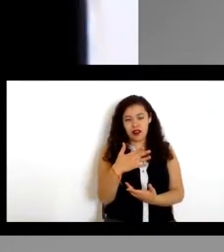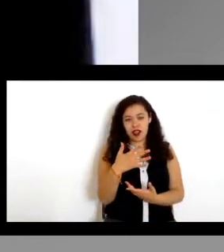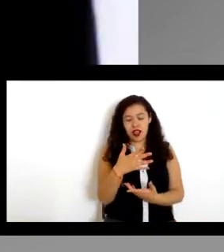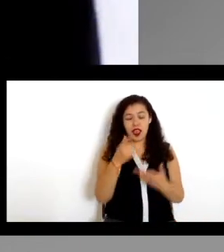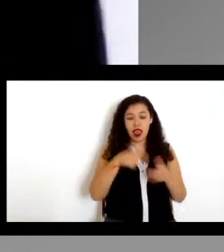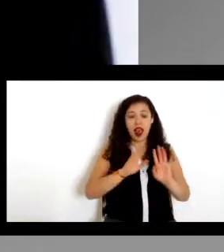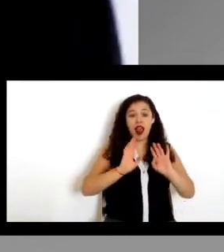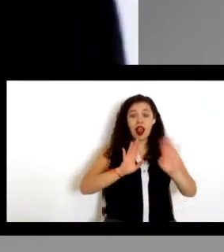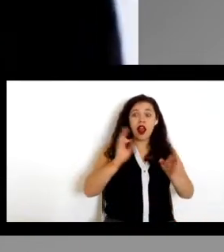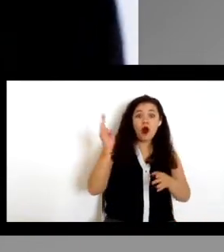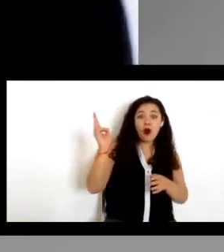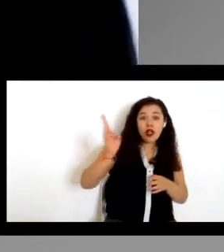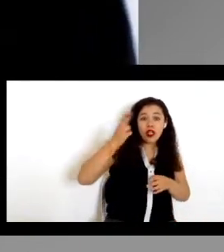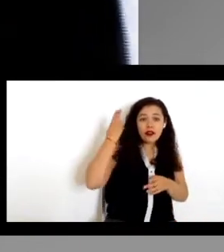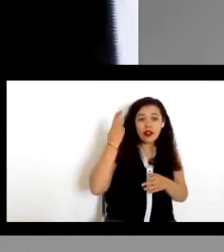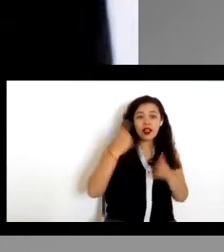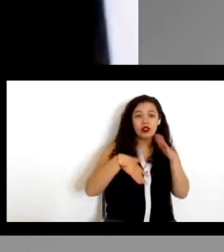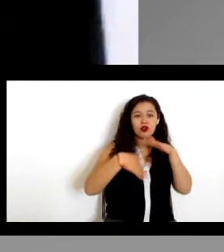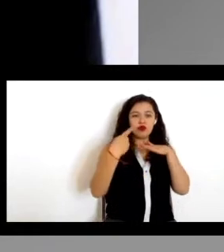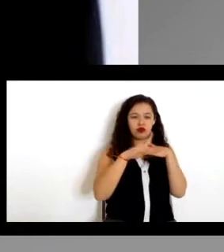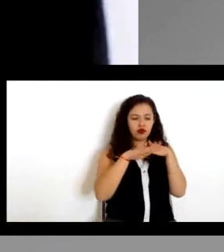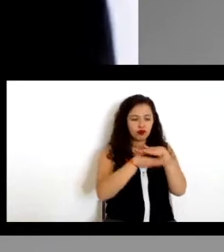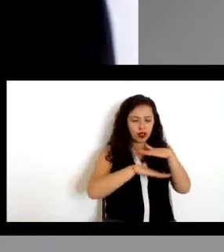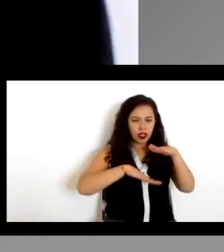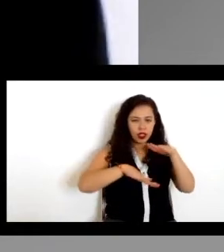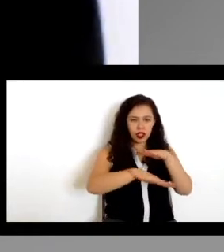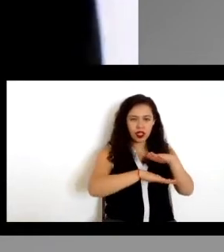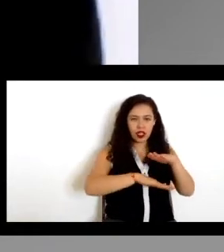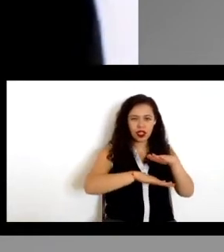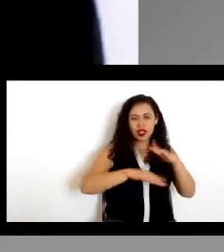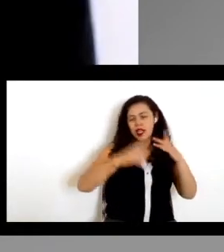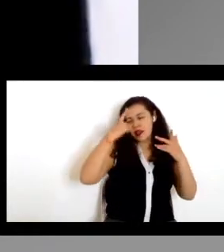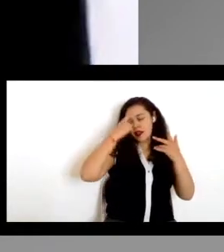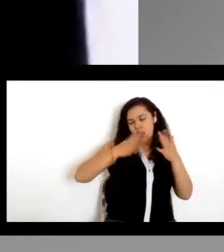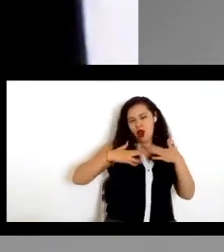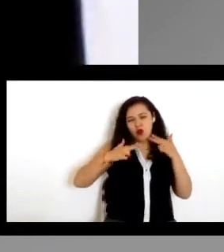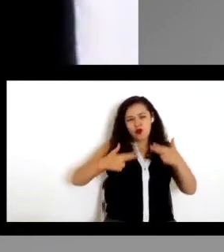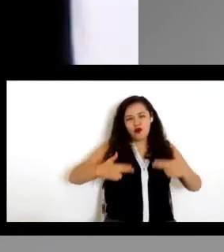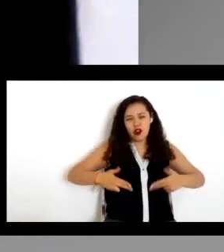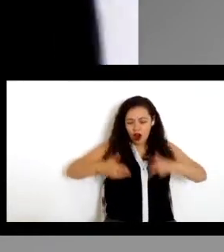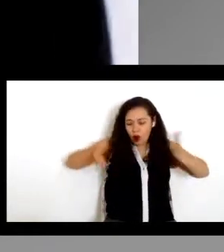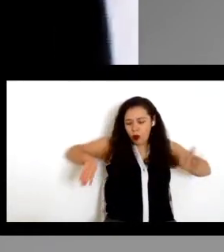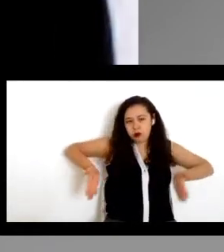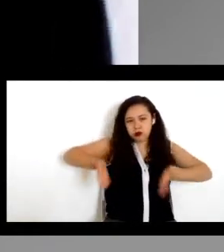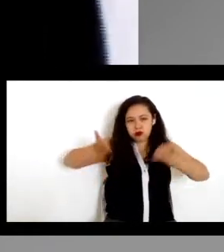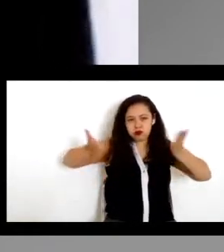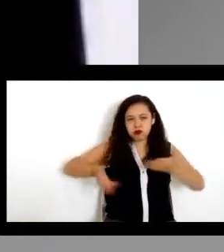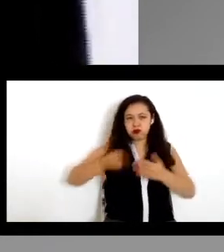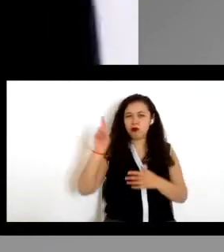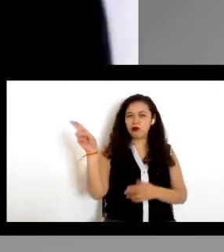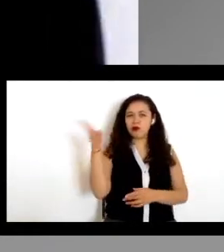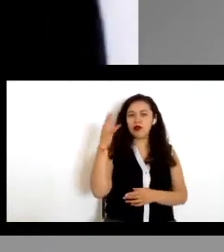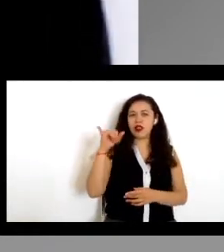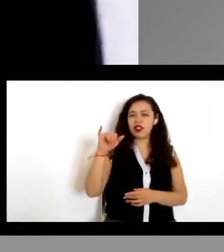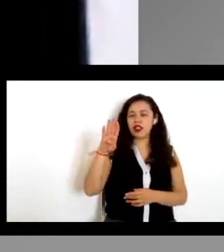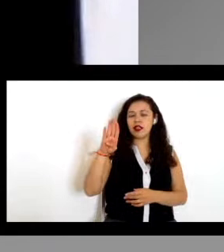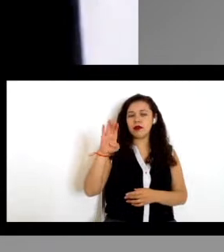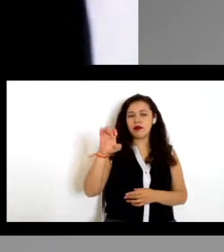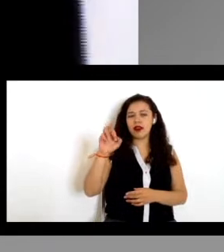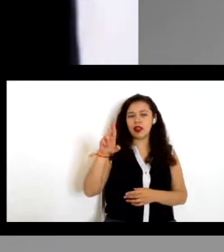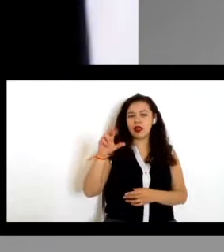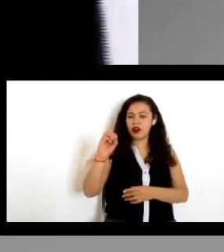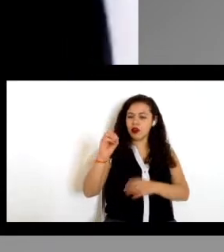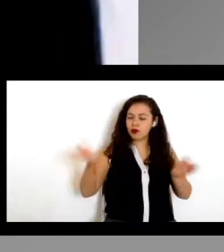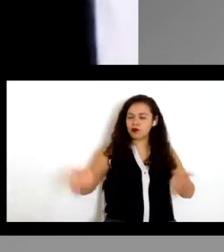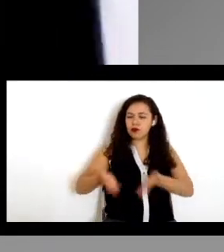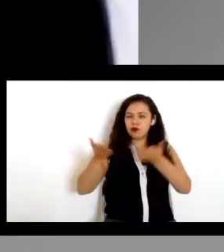universidad, en ese sentido humanista que promueve nuestra Universidad Ibero, pues de alguna manera hay esta apertura a